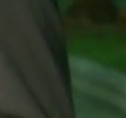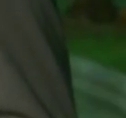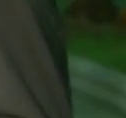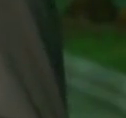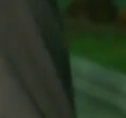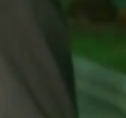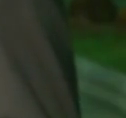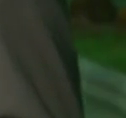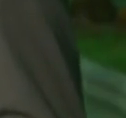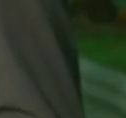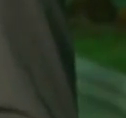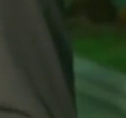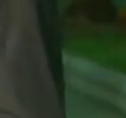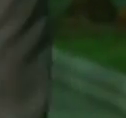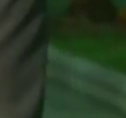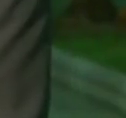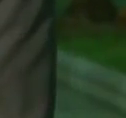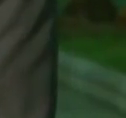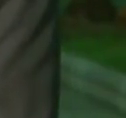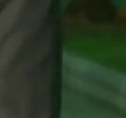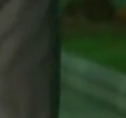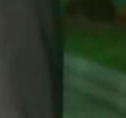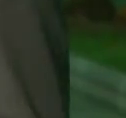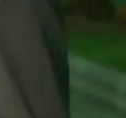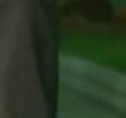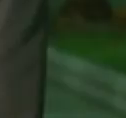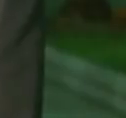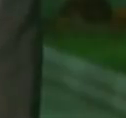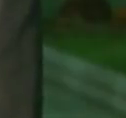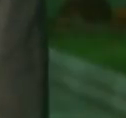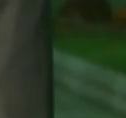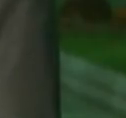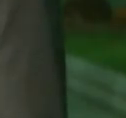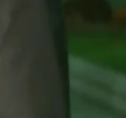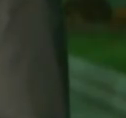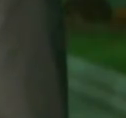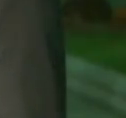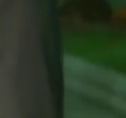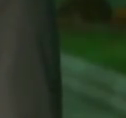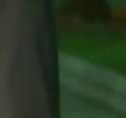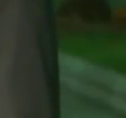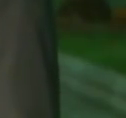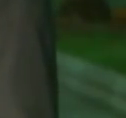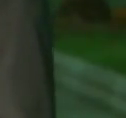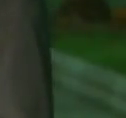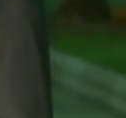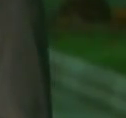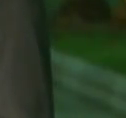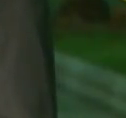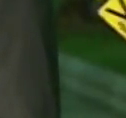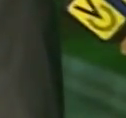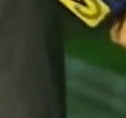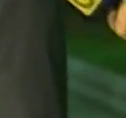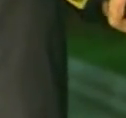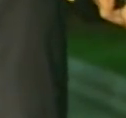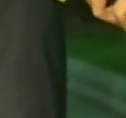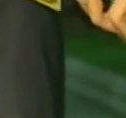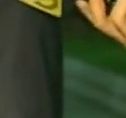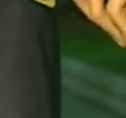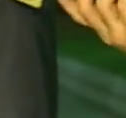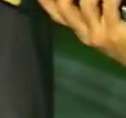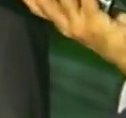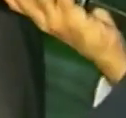nosotros, y una de las manifestaciones o las expresiones de esa guerra, o de los instrumentos de esa guerra más bien, es el bloqueo financiero, el